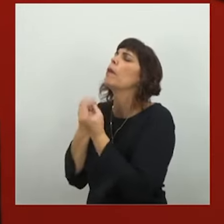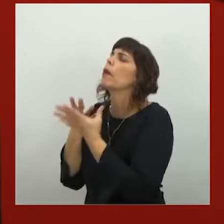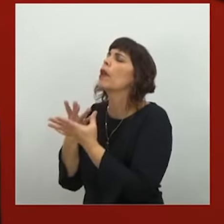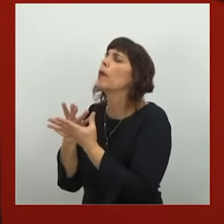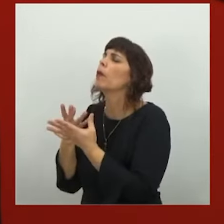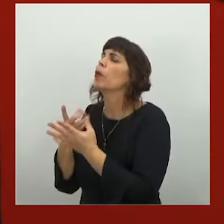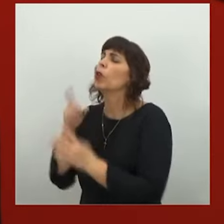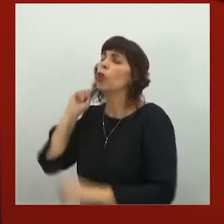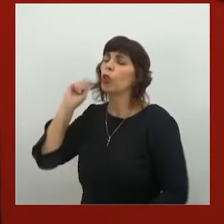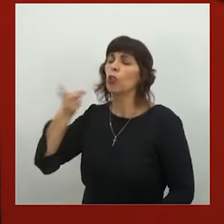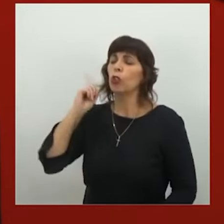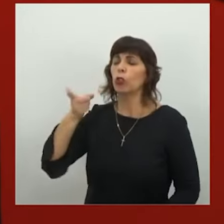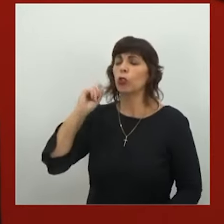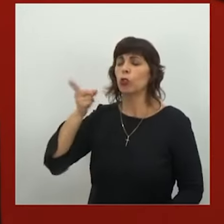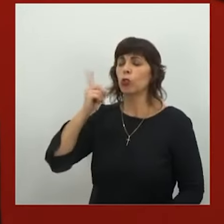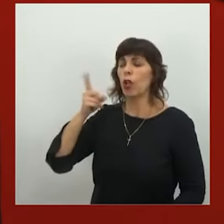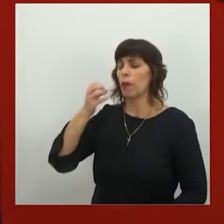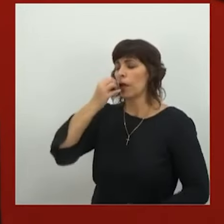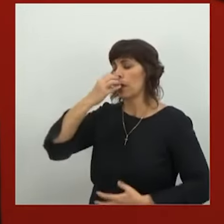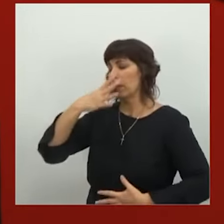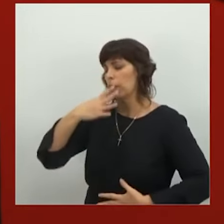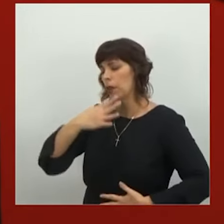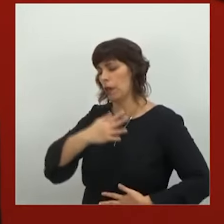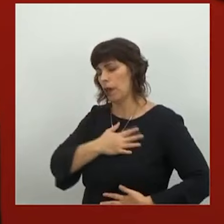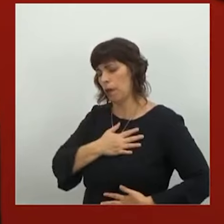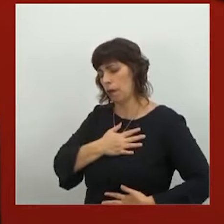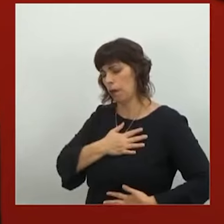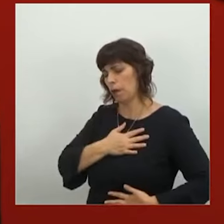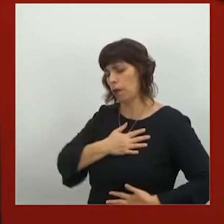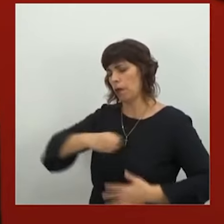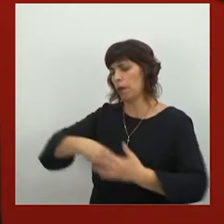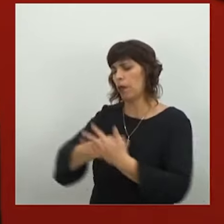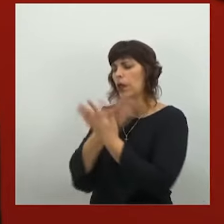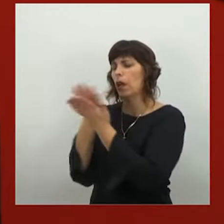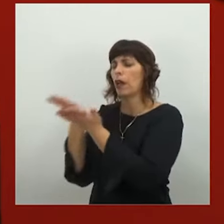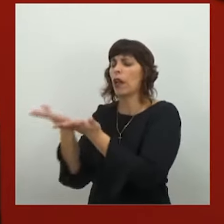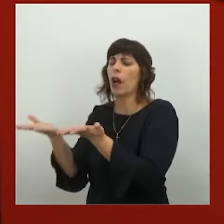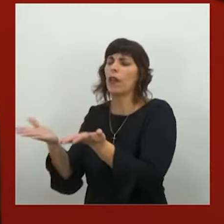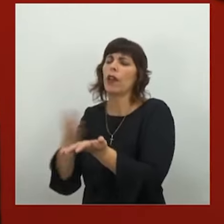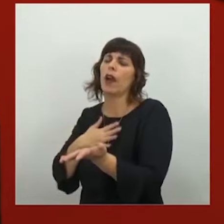solamente la bondad y la gracia me